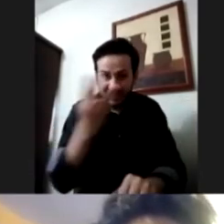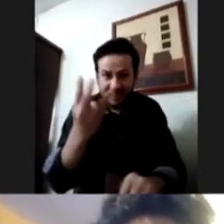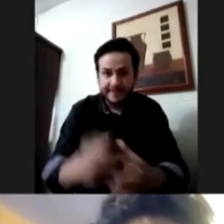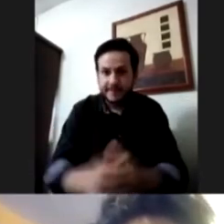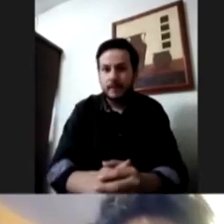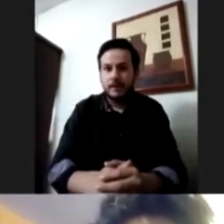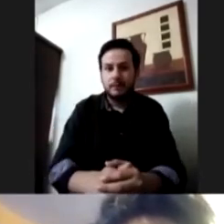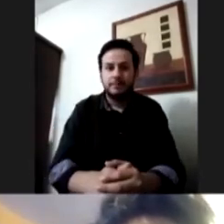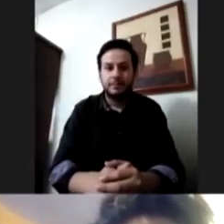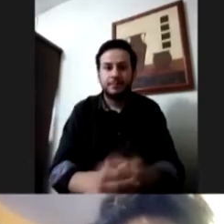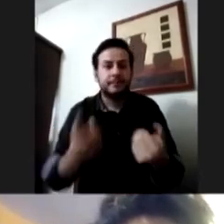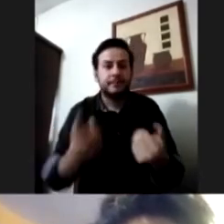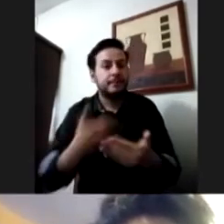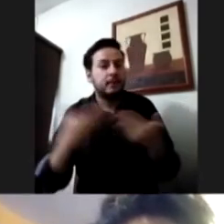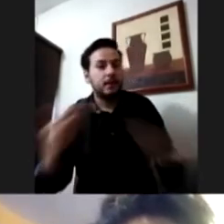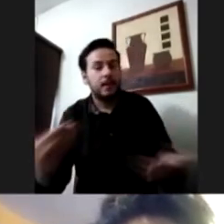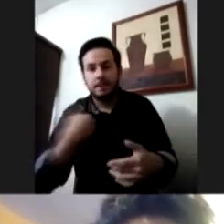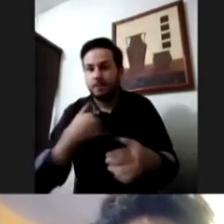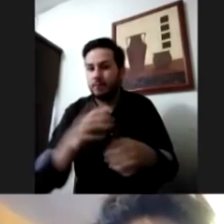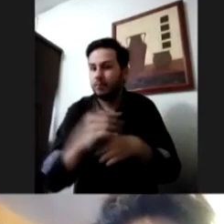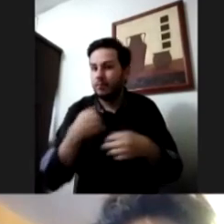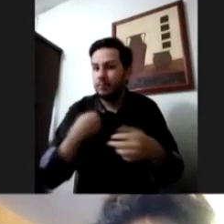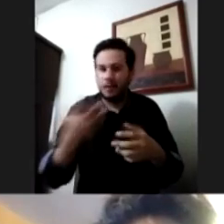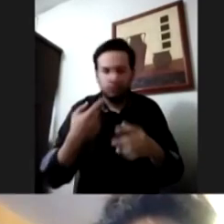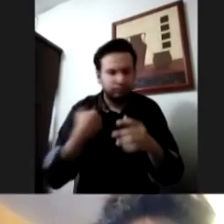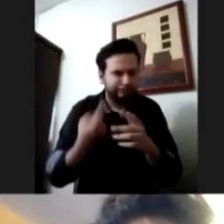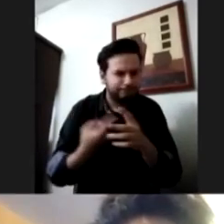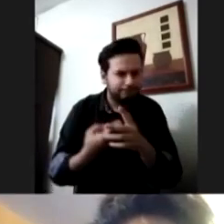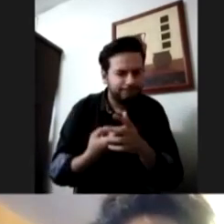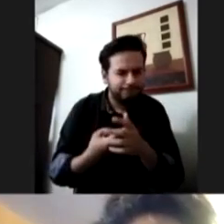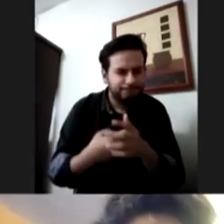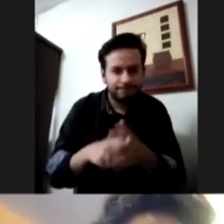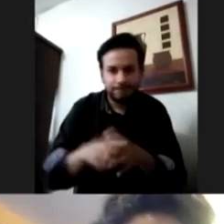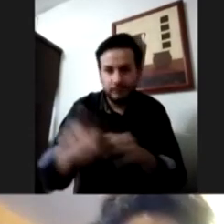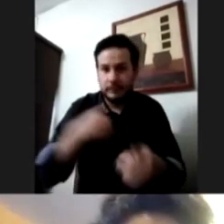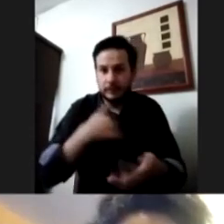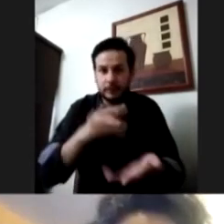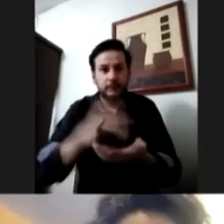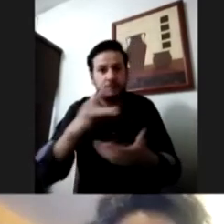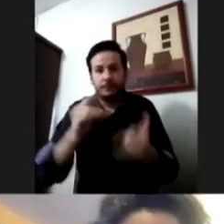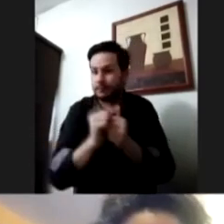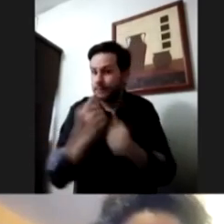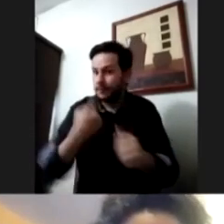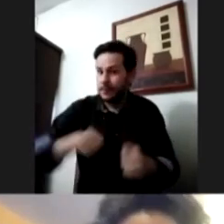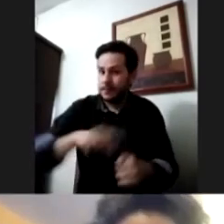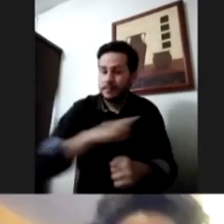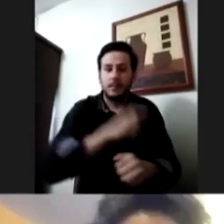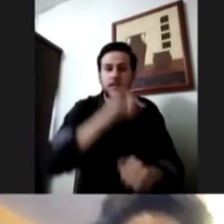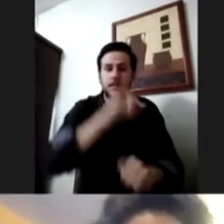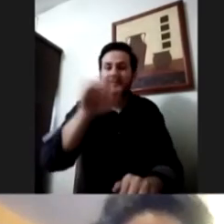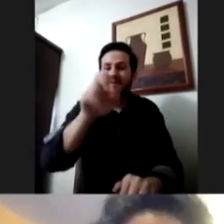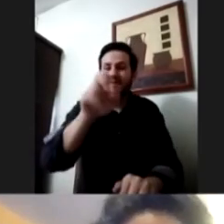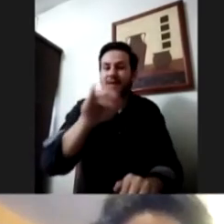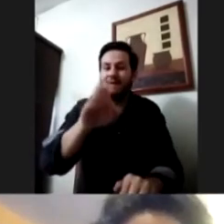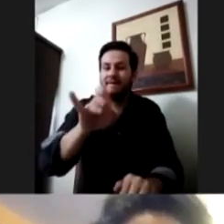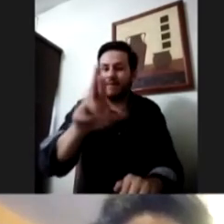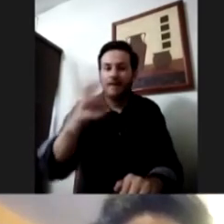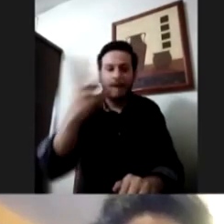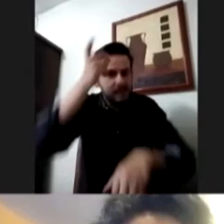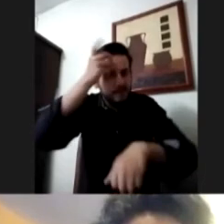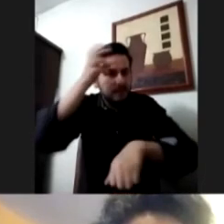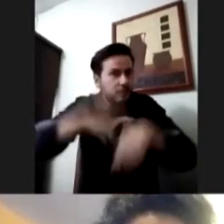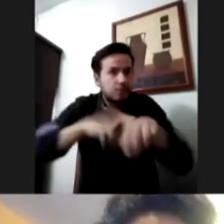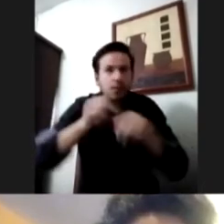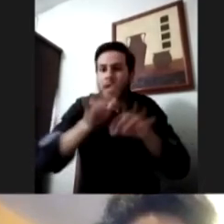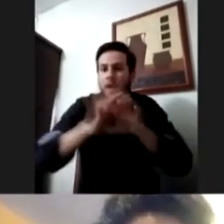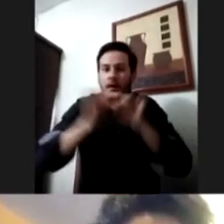contarles que primero vamos a arrancar con una introducción y le agradecemos mucho que esté con nosotros a Jennifer Haza. Ella es la directora de una